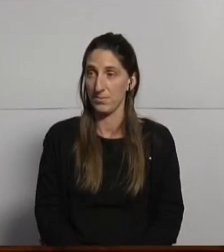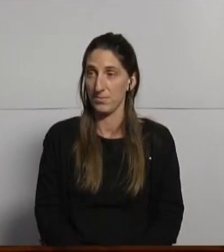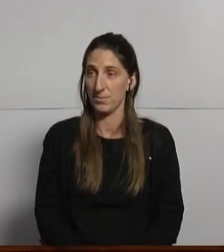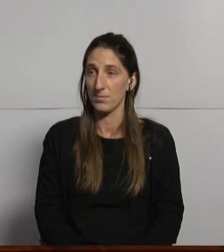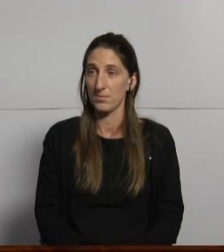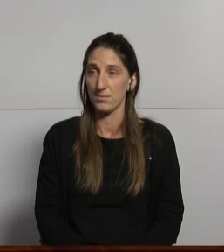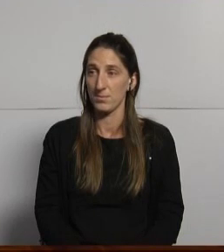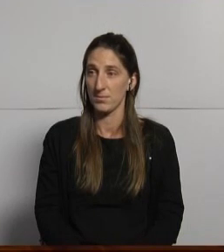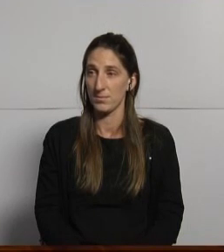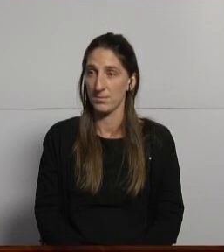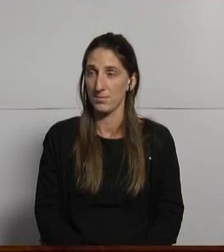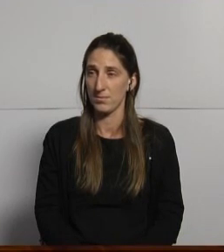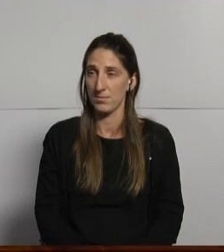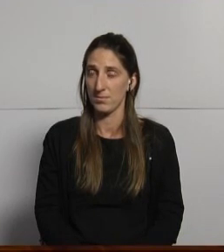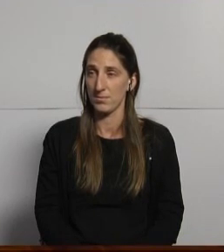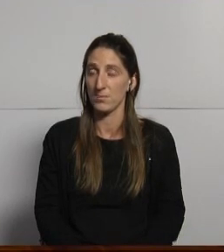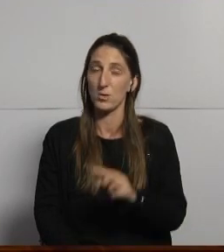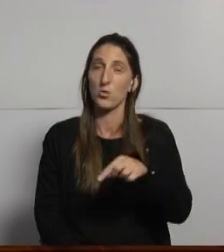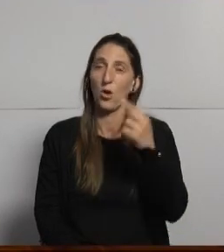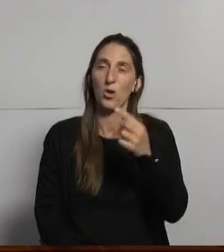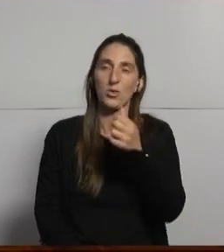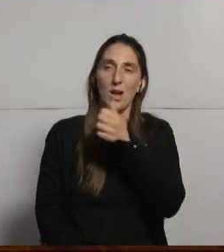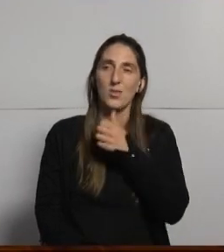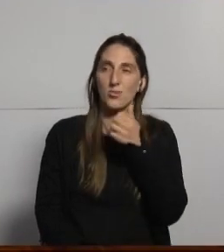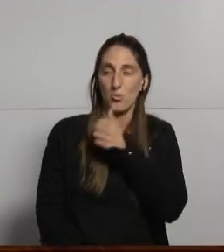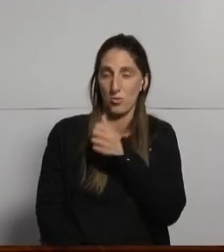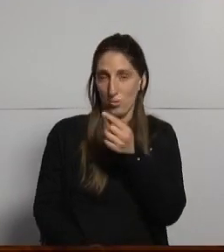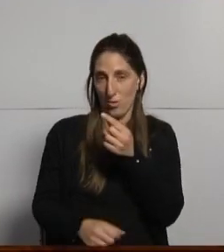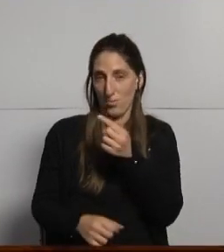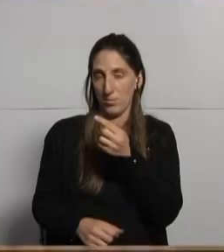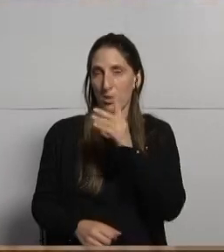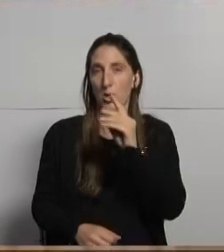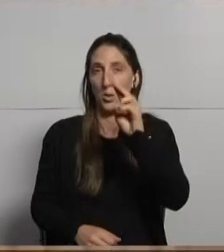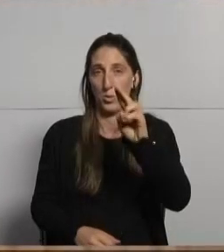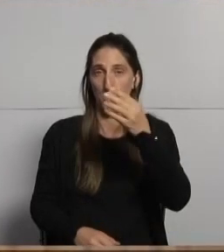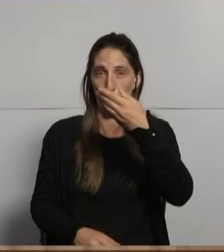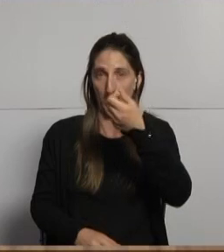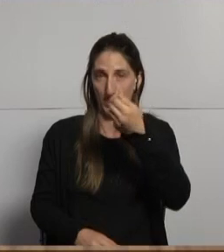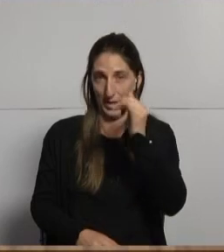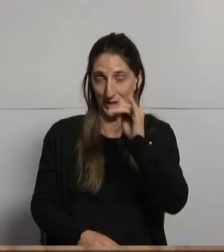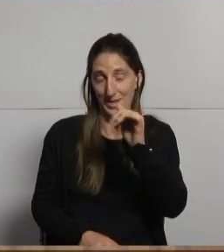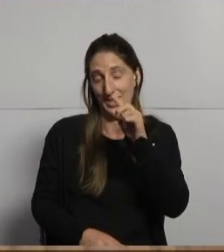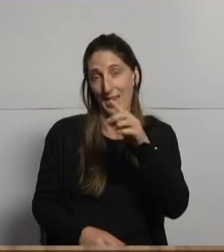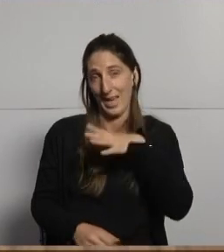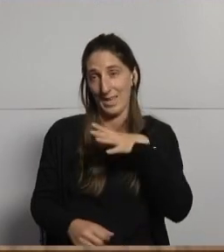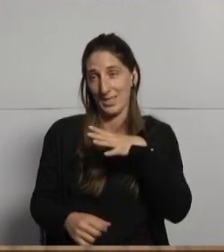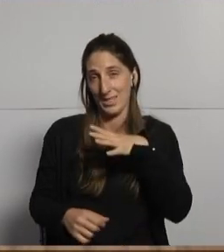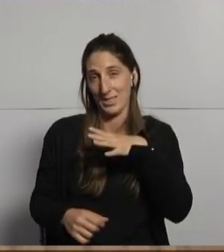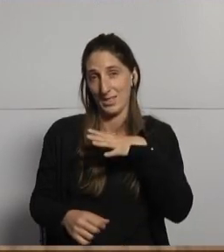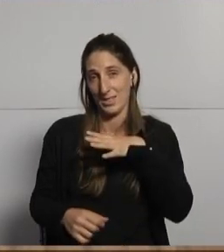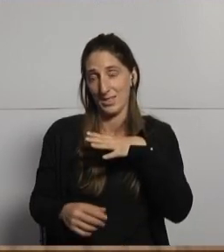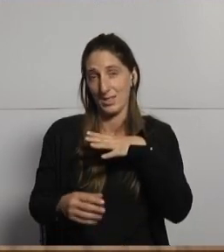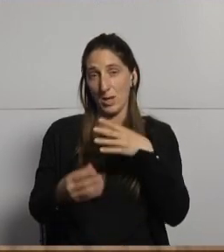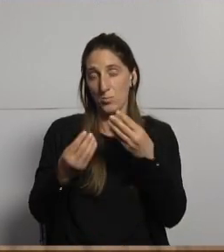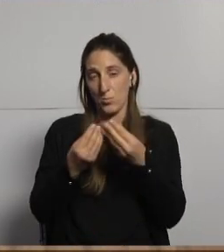Ahí está. Otra solución que se implementó en Dubái, en Dubái hay una proporción bastante grande de